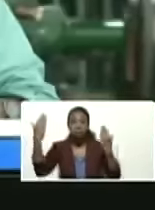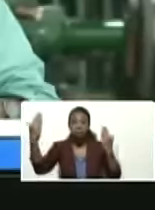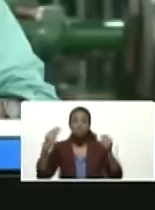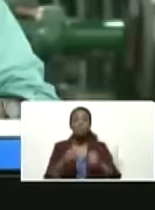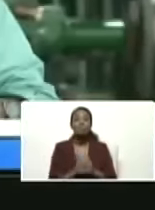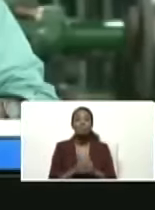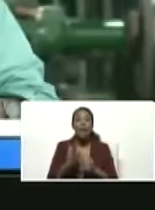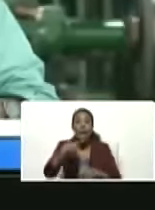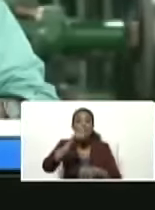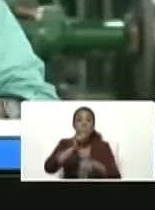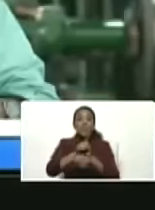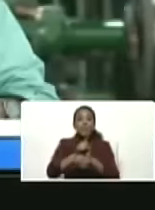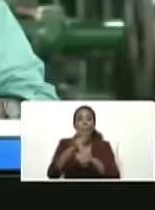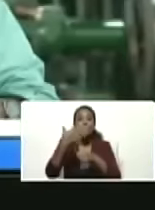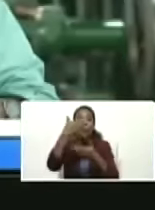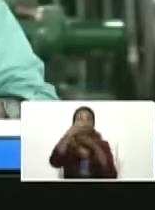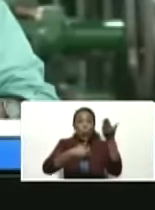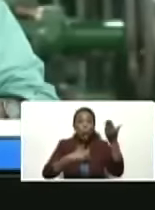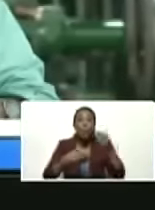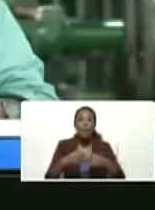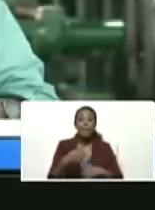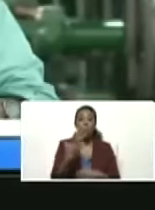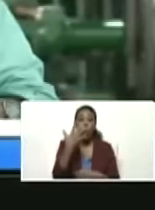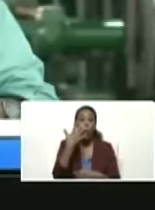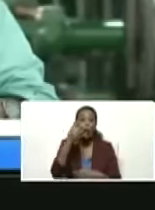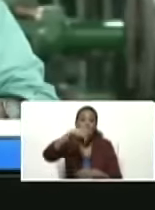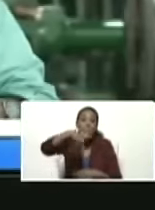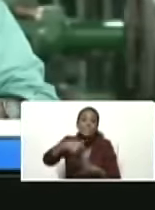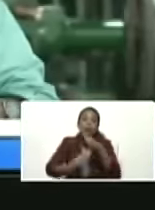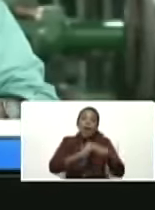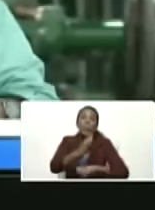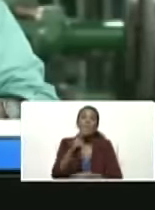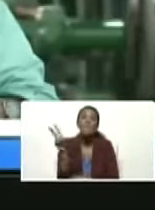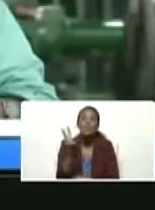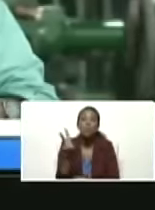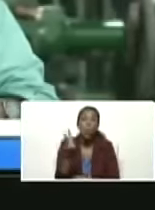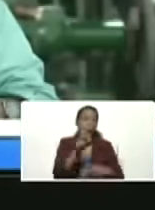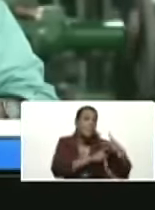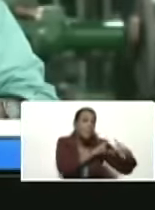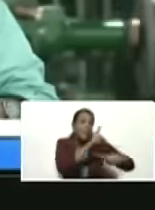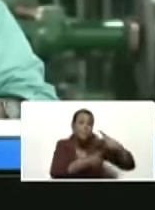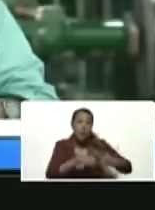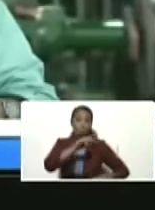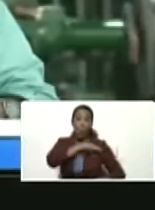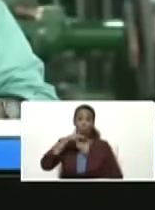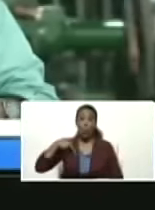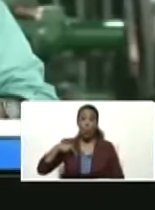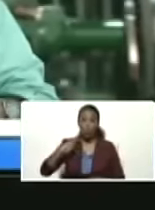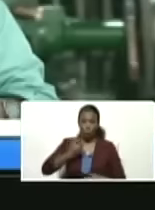el principio primero lo hecho en Venezuela, primero lo nuestro,